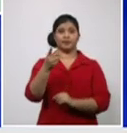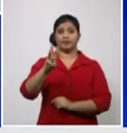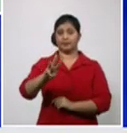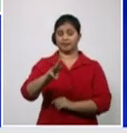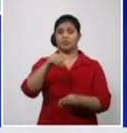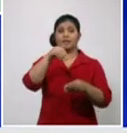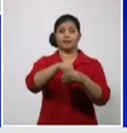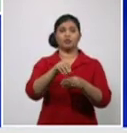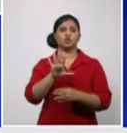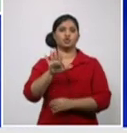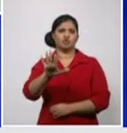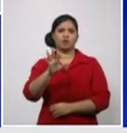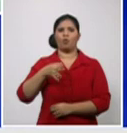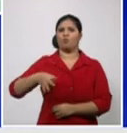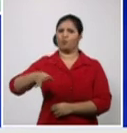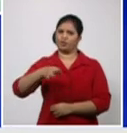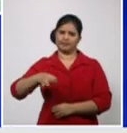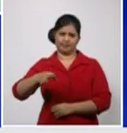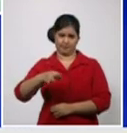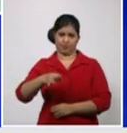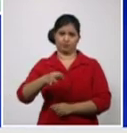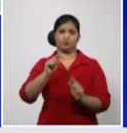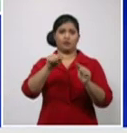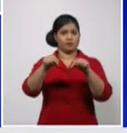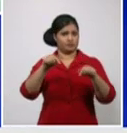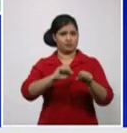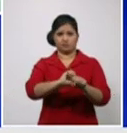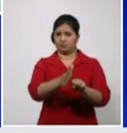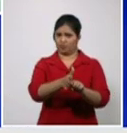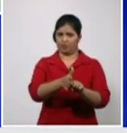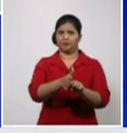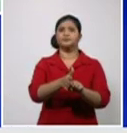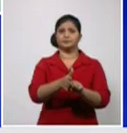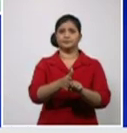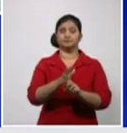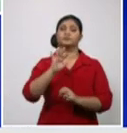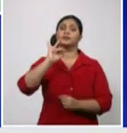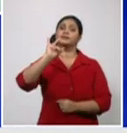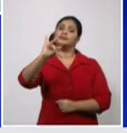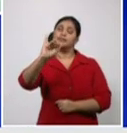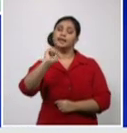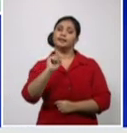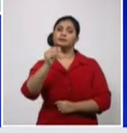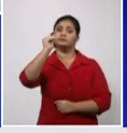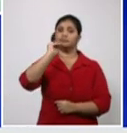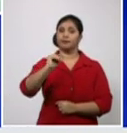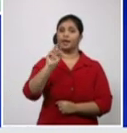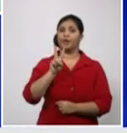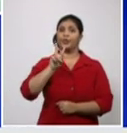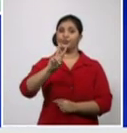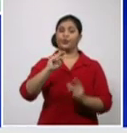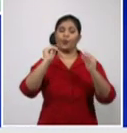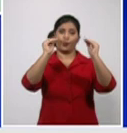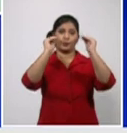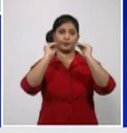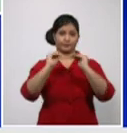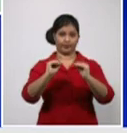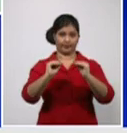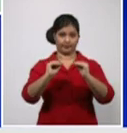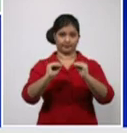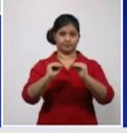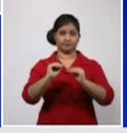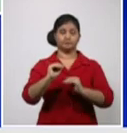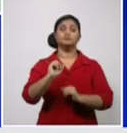municipios. Madruga 7, Guinas y San José de las Lajas 2, Santa Cruz del Norte y